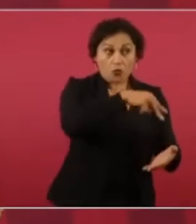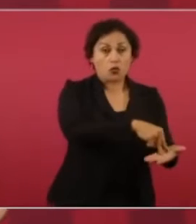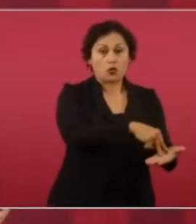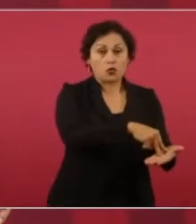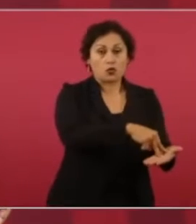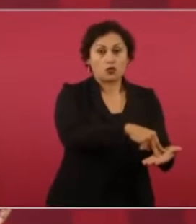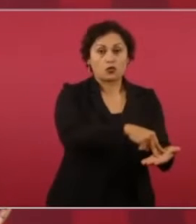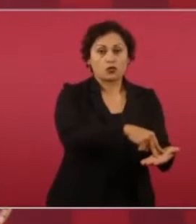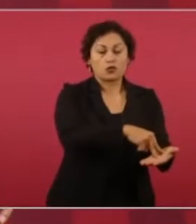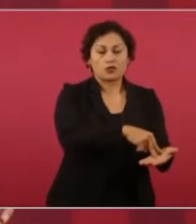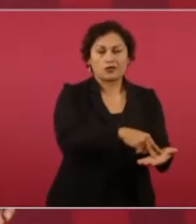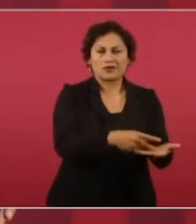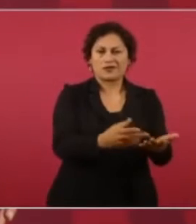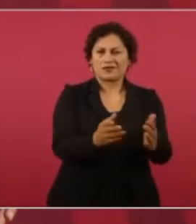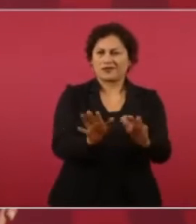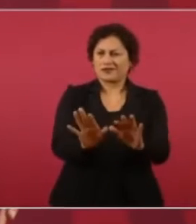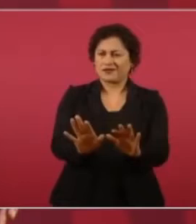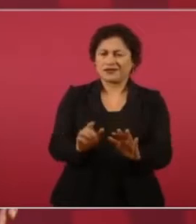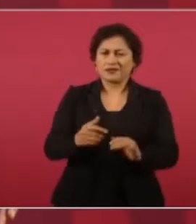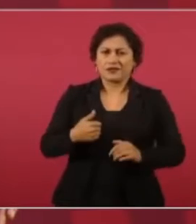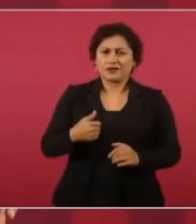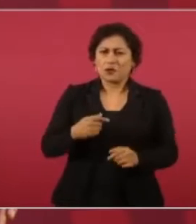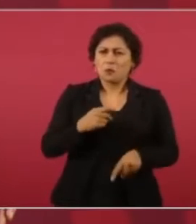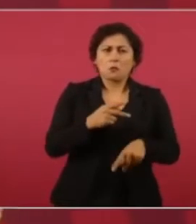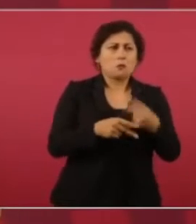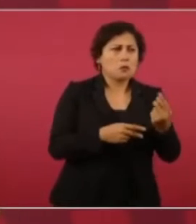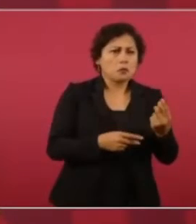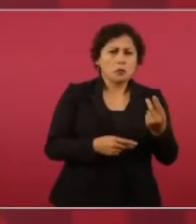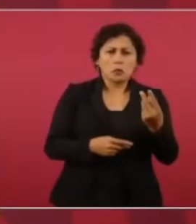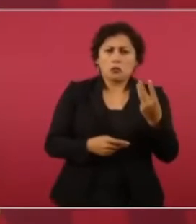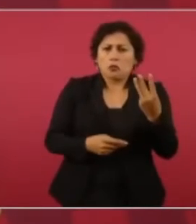Yo no sé, pero he ido 3 veces.